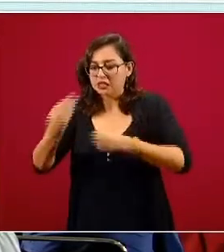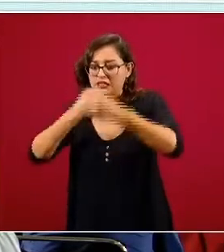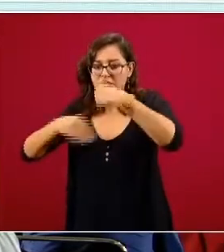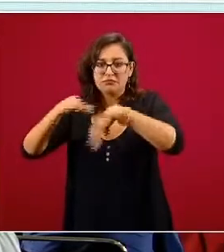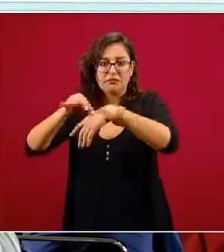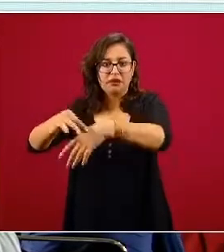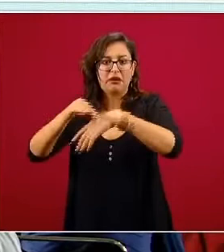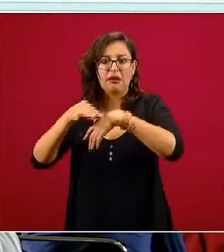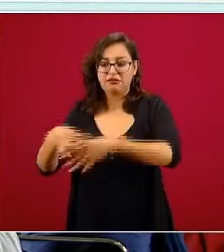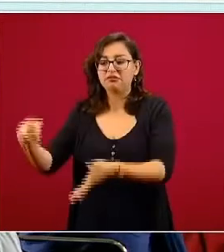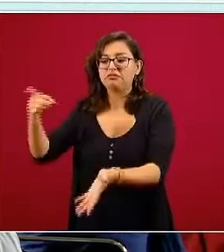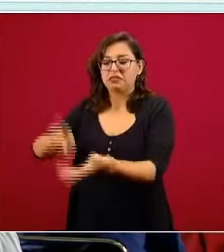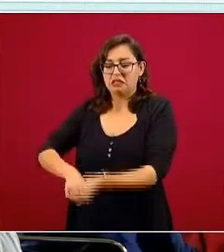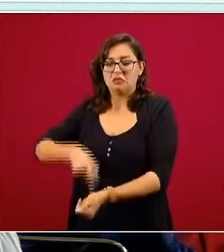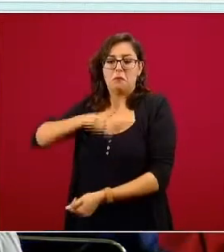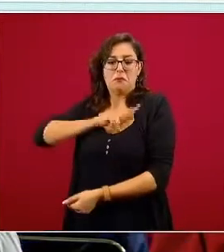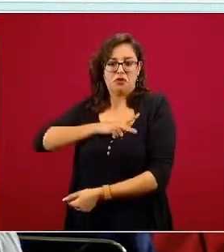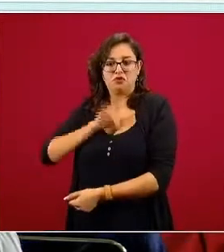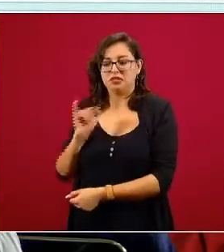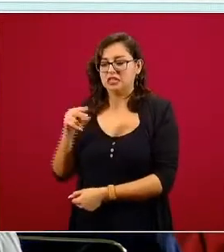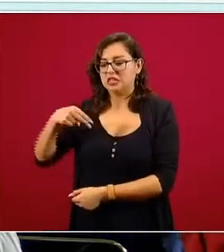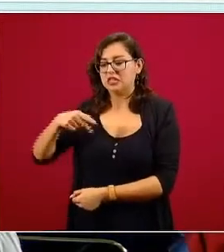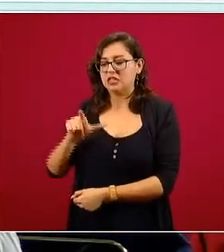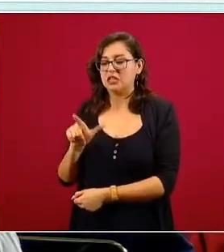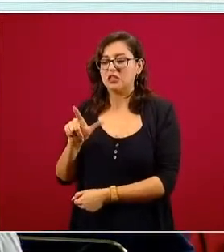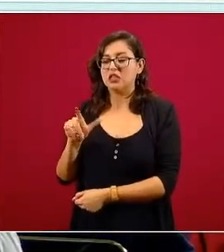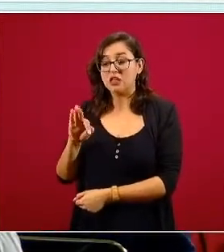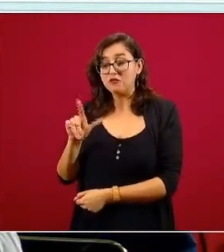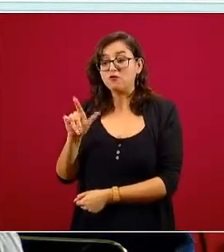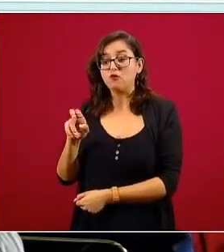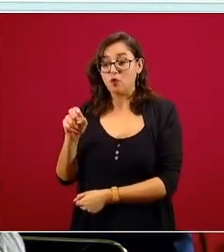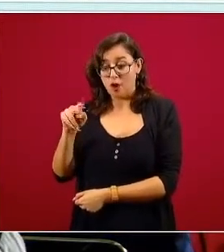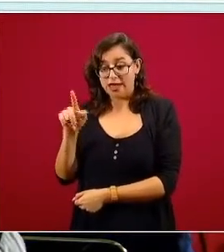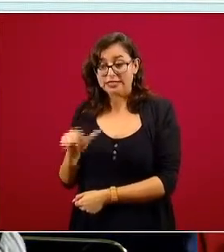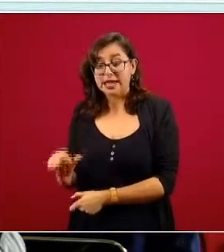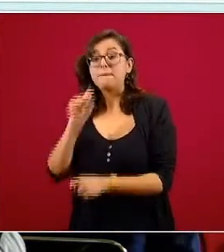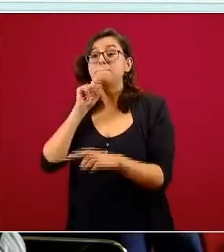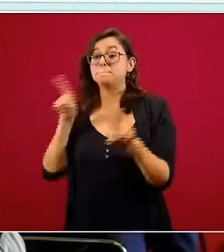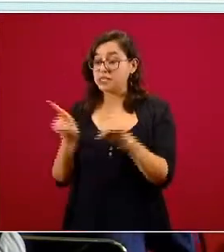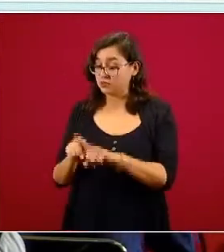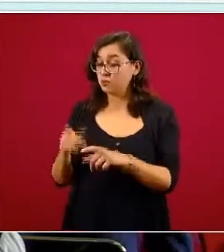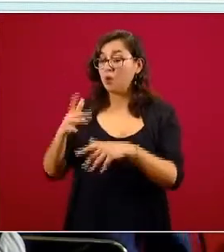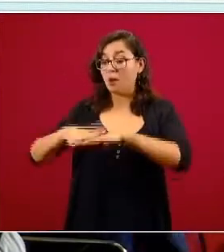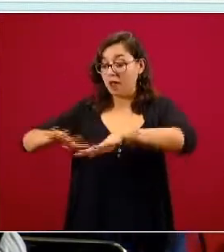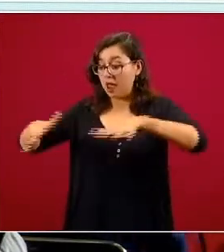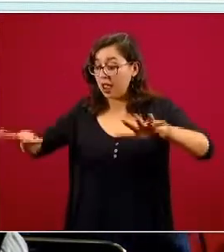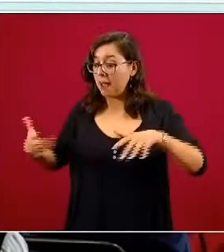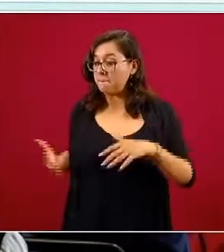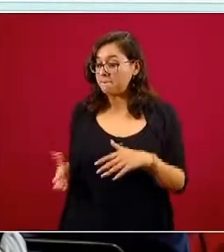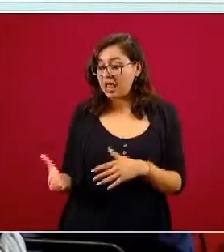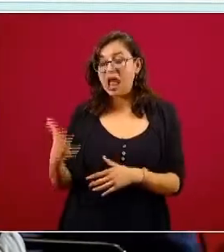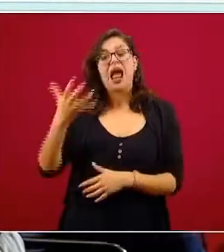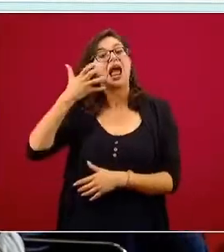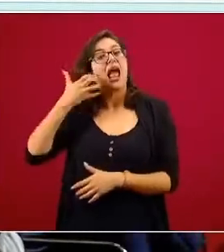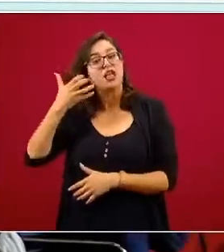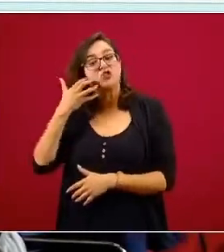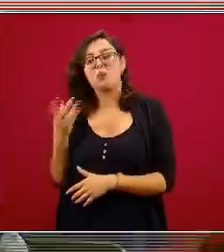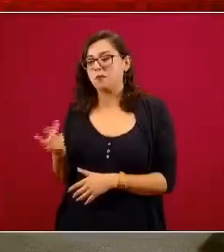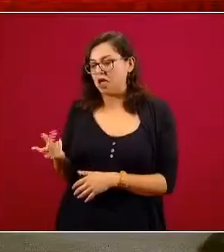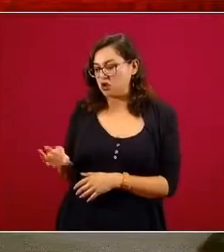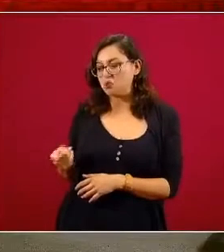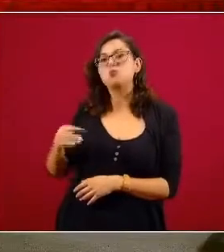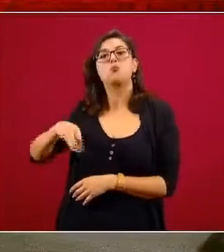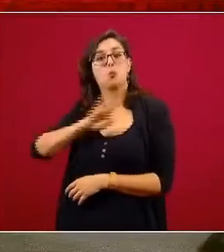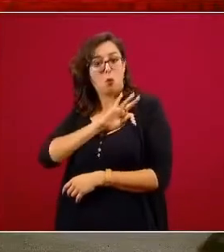ser infectados por el virus influenza. Hay animales marinos que pueden ser infectados por el virus influenza, gatos y perros domésticos. En fin, es